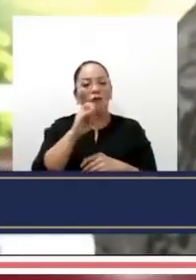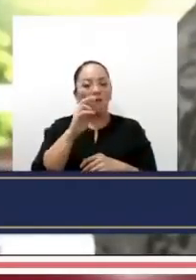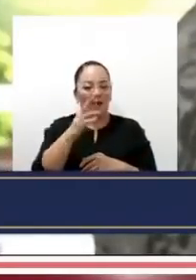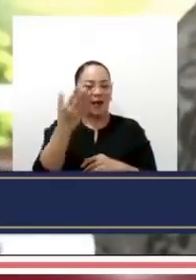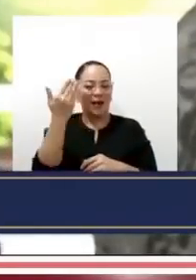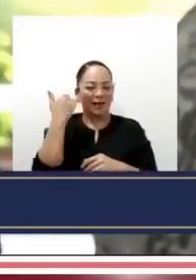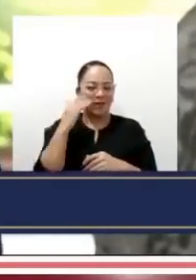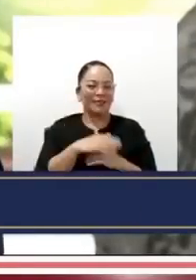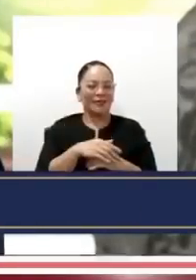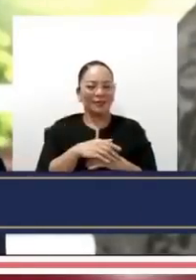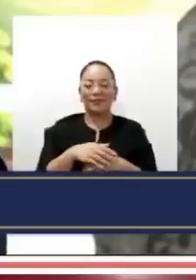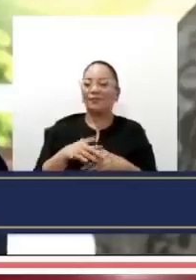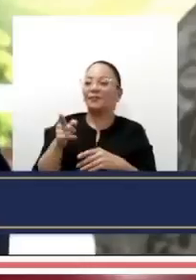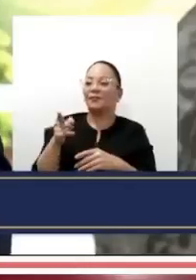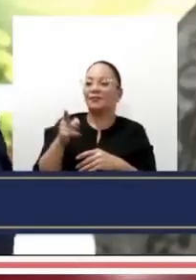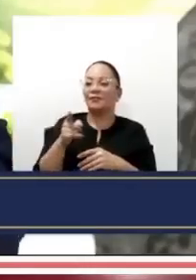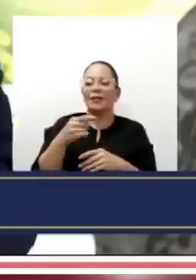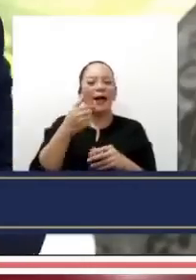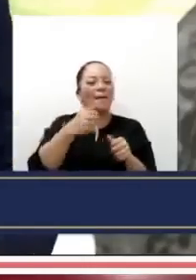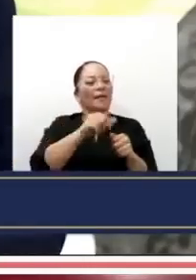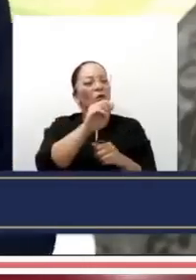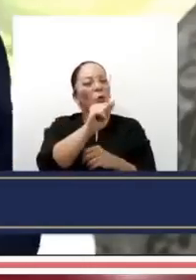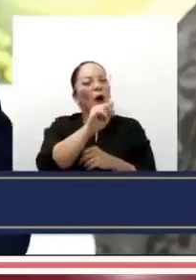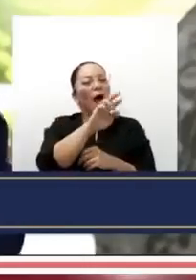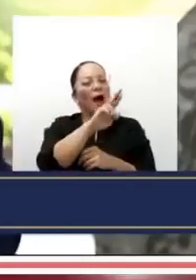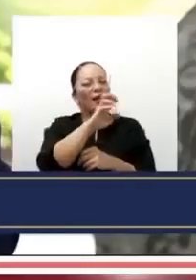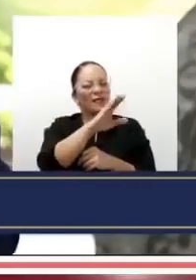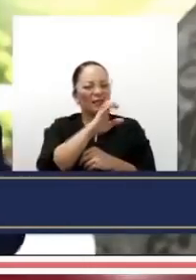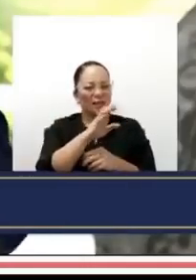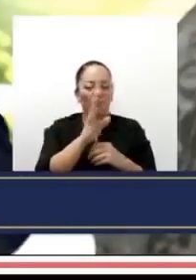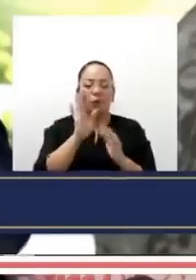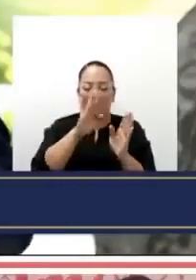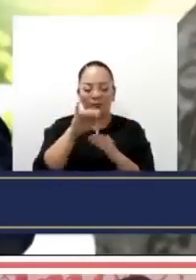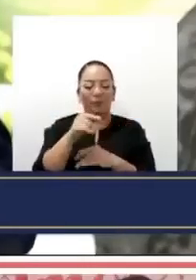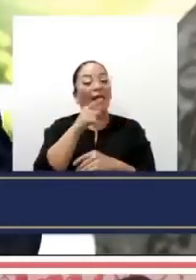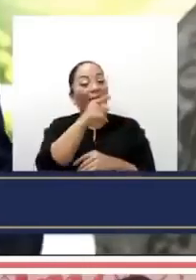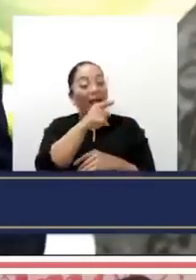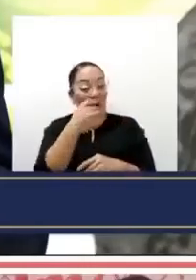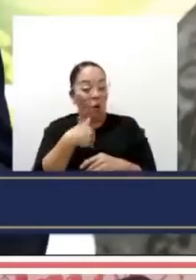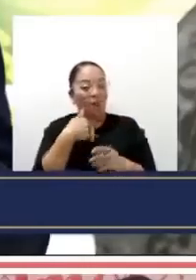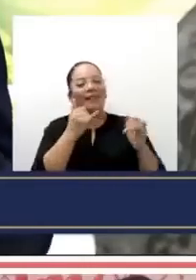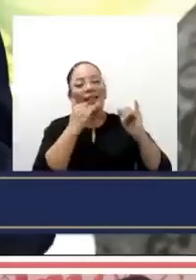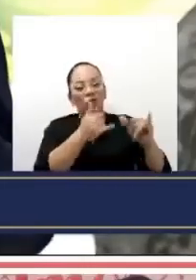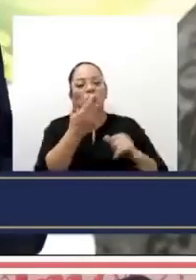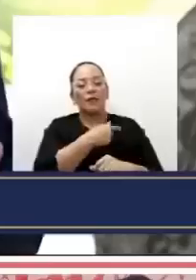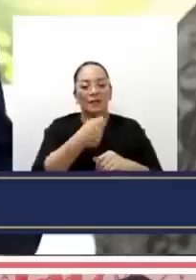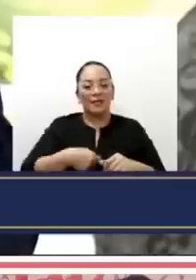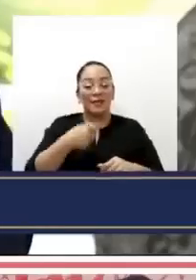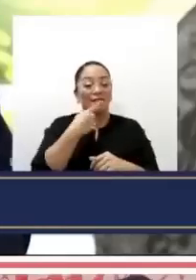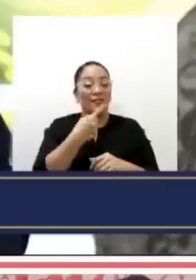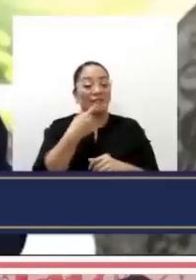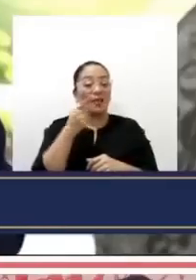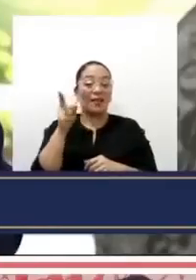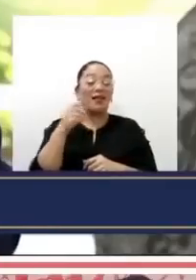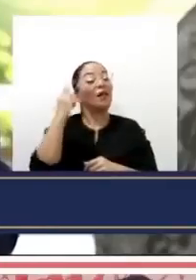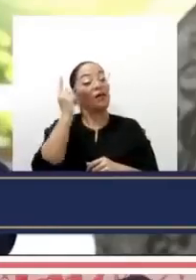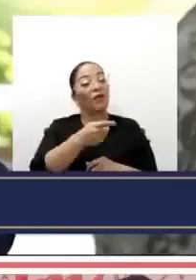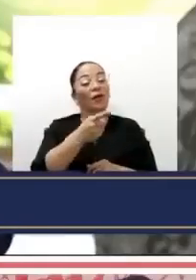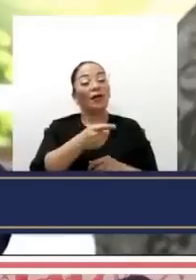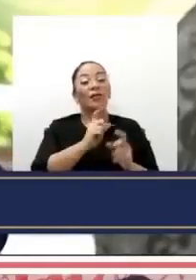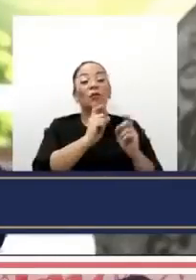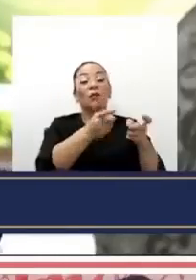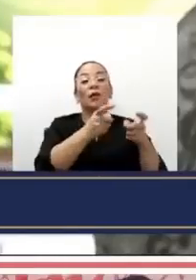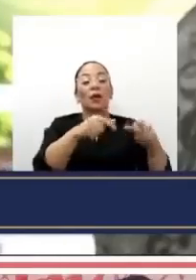gobierno. Sí. Un señor Arce. Entonces denuncia al presidente porque dice que dio una orden de donar un